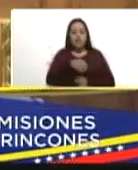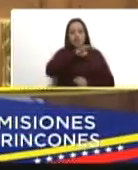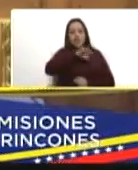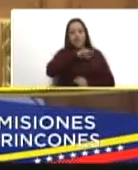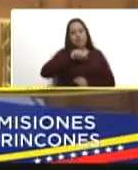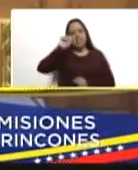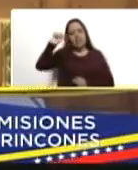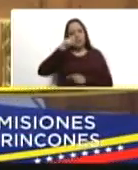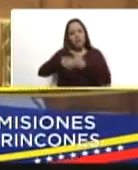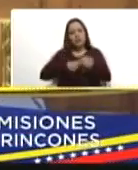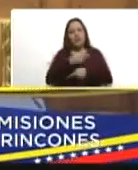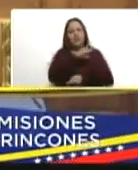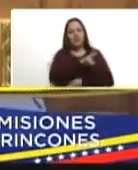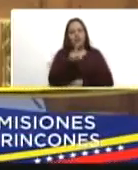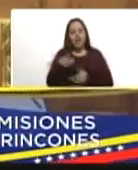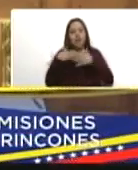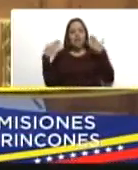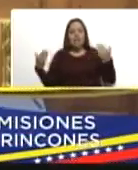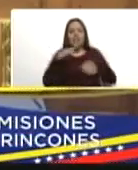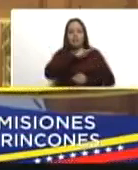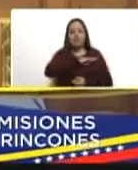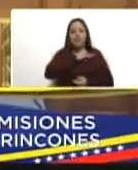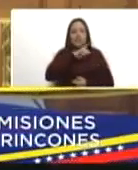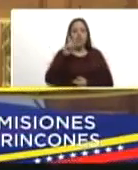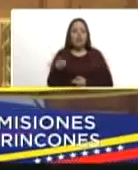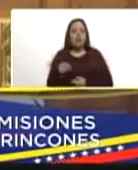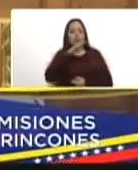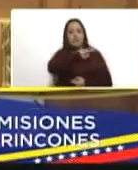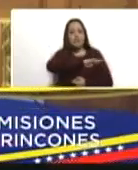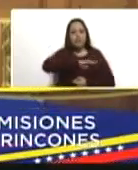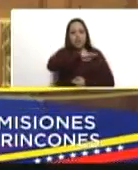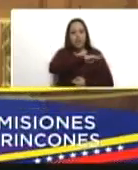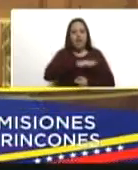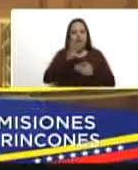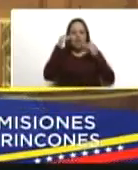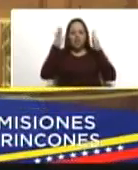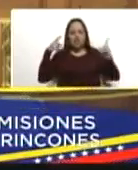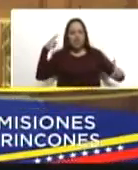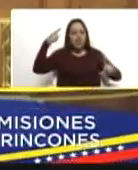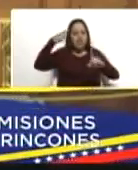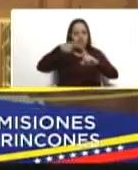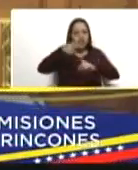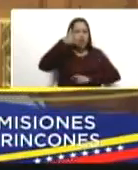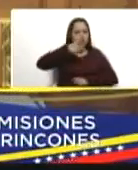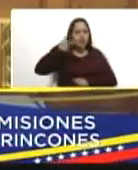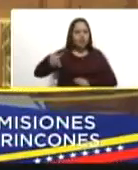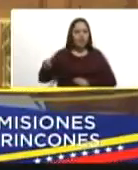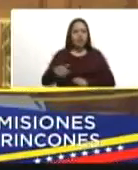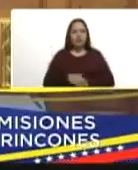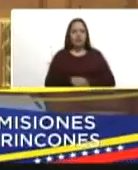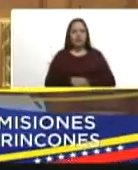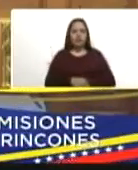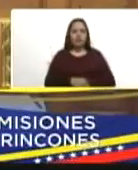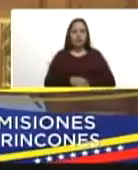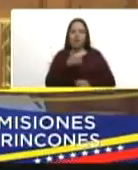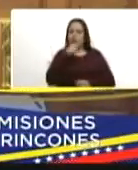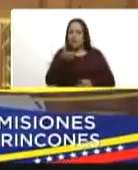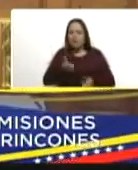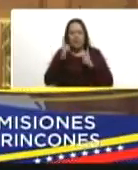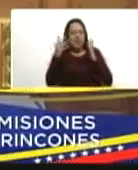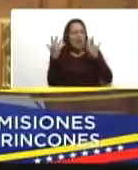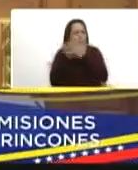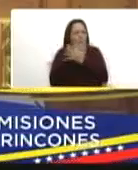XXI son las grandes misiones y las misiones la atención directa al pueblo No se dejen